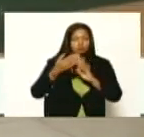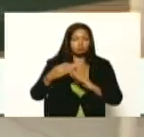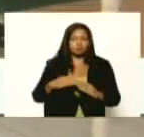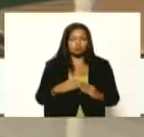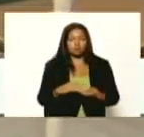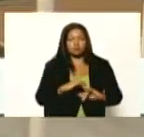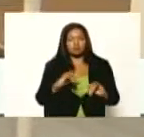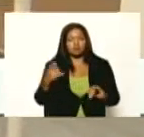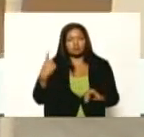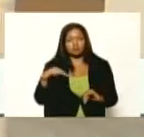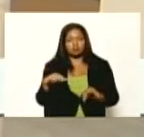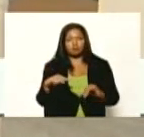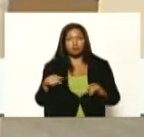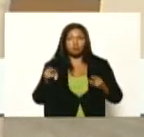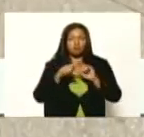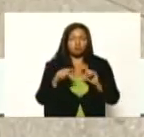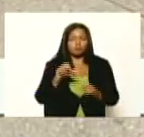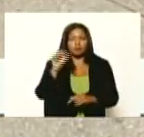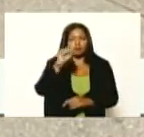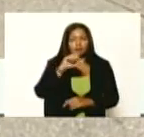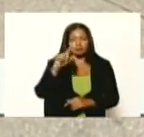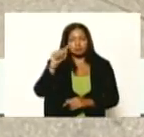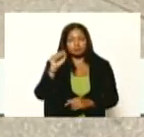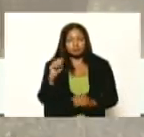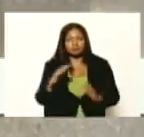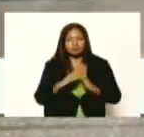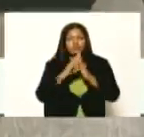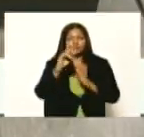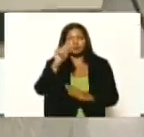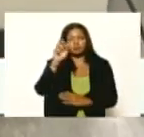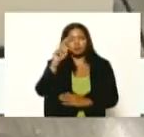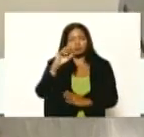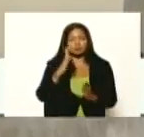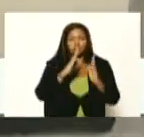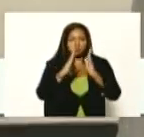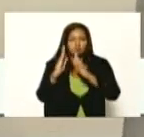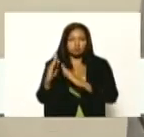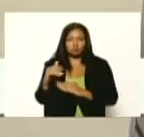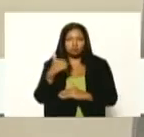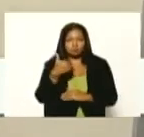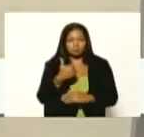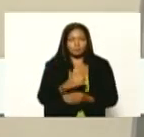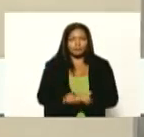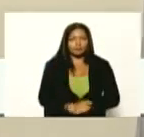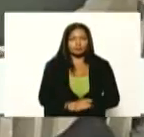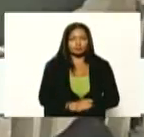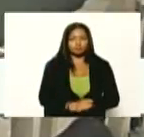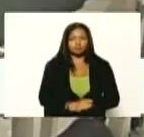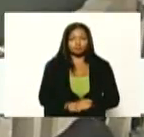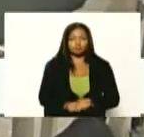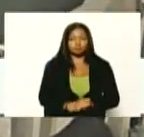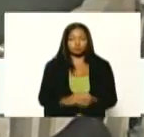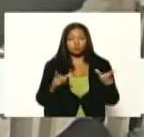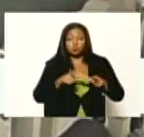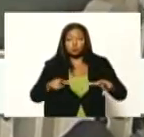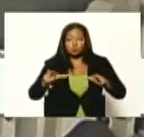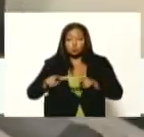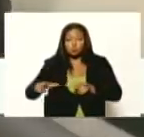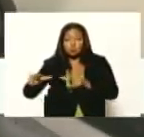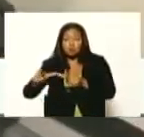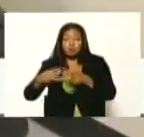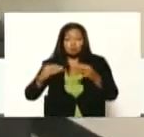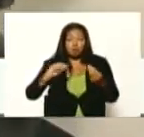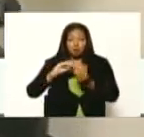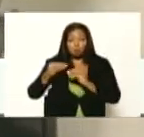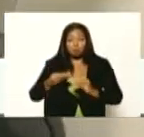ya tenemos ya en el ACI Santa Teresa un ACI bien organizado, con sus instalaciones bien óptimas para